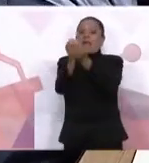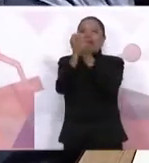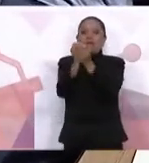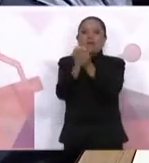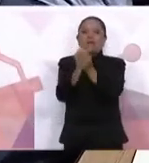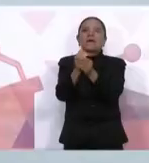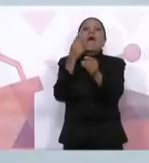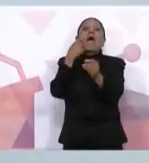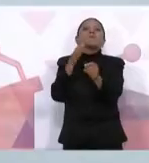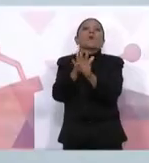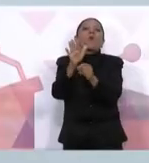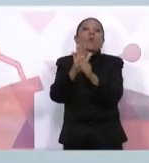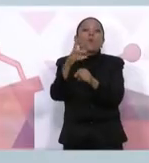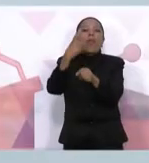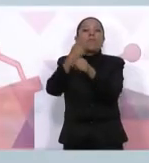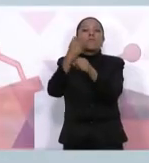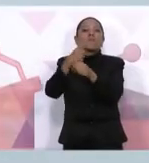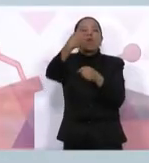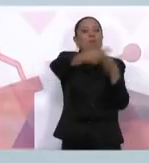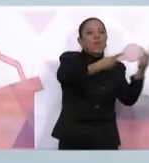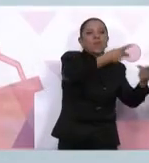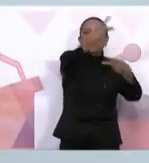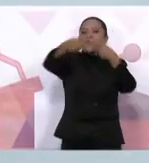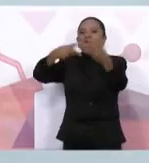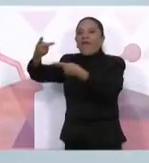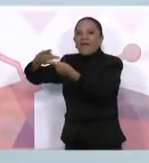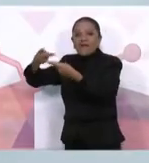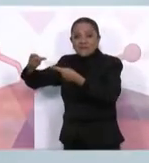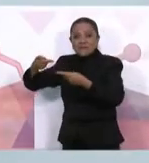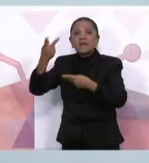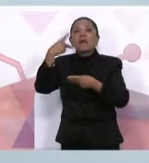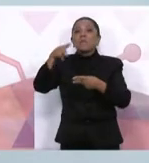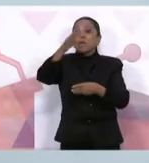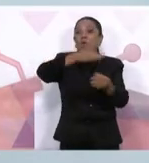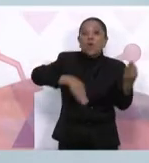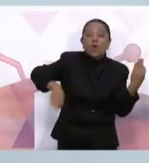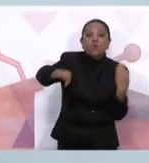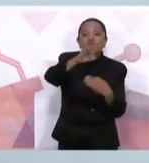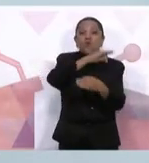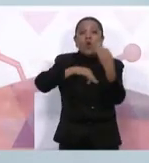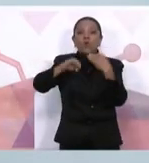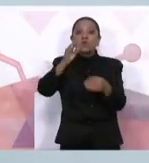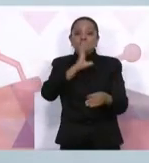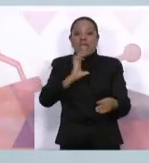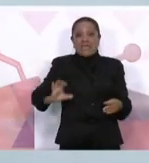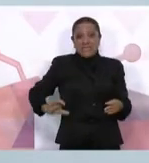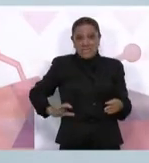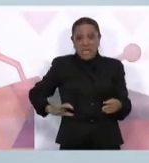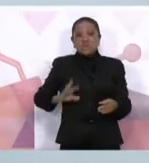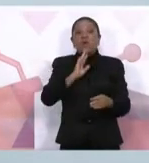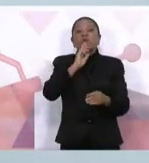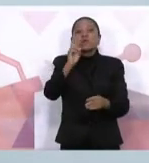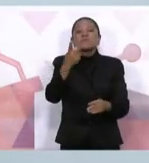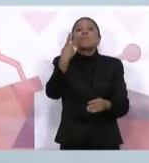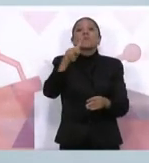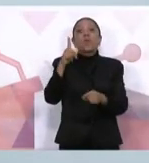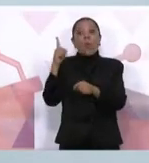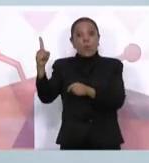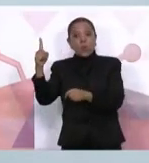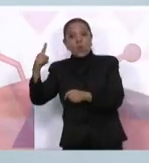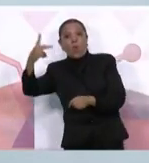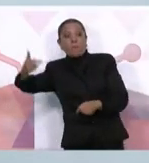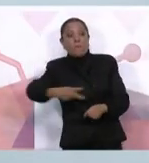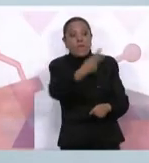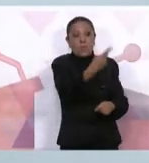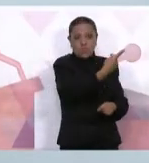haya preguntas desde luego entre los candidatos en las cuales no se repetirá la pregunta de un candidato al mismo durante las rondas